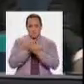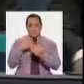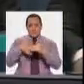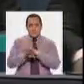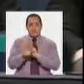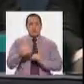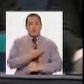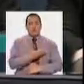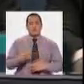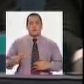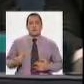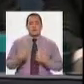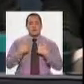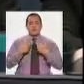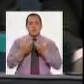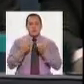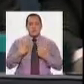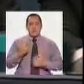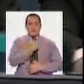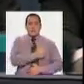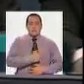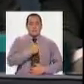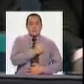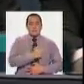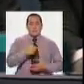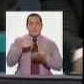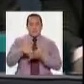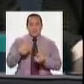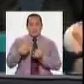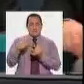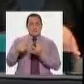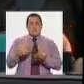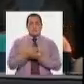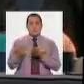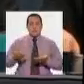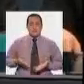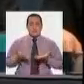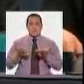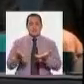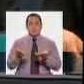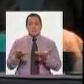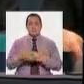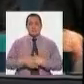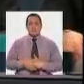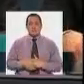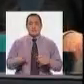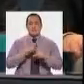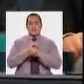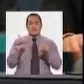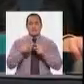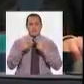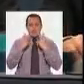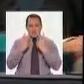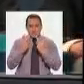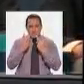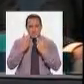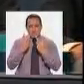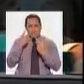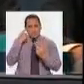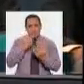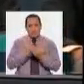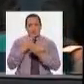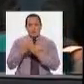en el gobierno. Así que yo quisiera lamentar que estas circunstancias se den, que no se mida